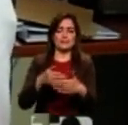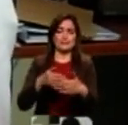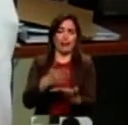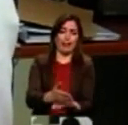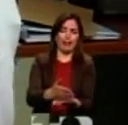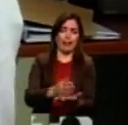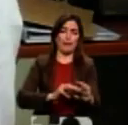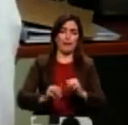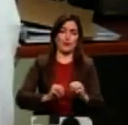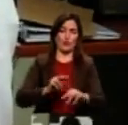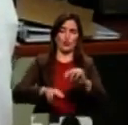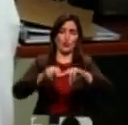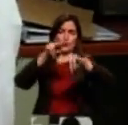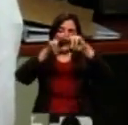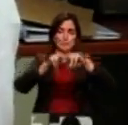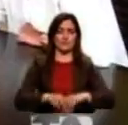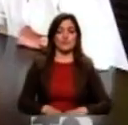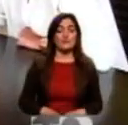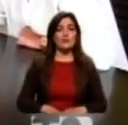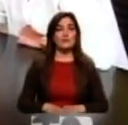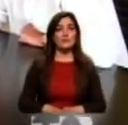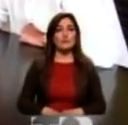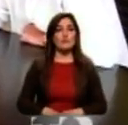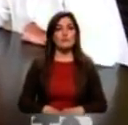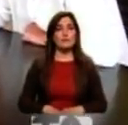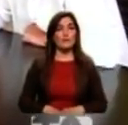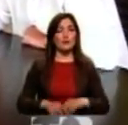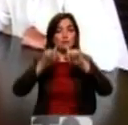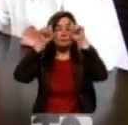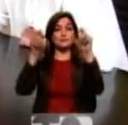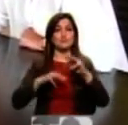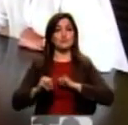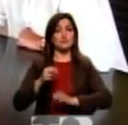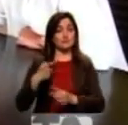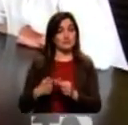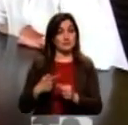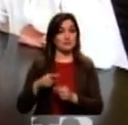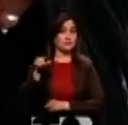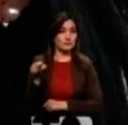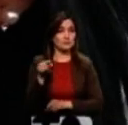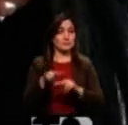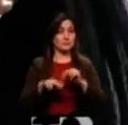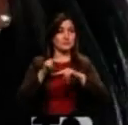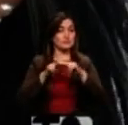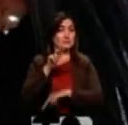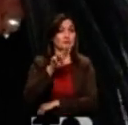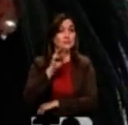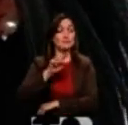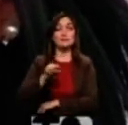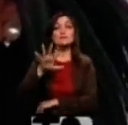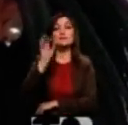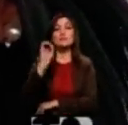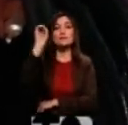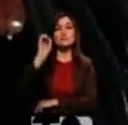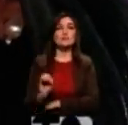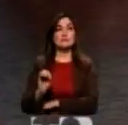proyecto o al menos entorpece su marcha esto mientras la empresa metro de quito asegura que la obra avance en un 36,5 por